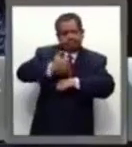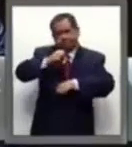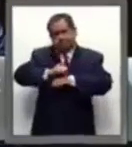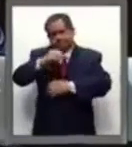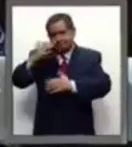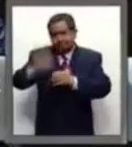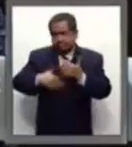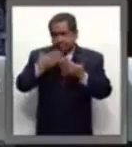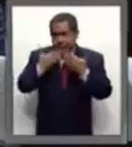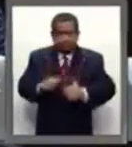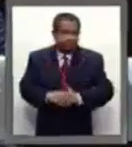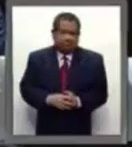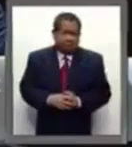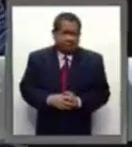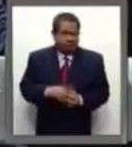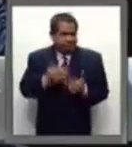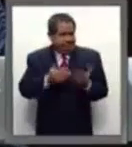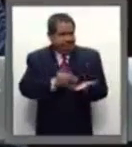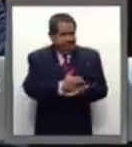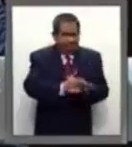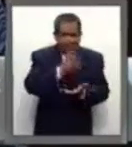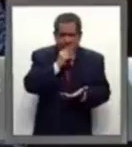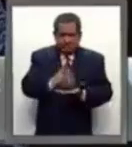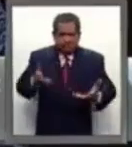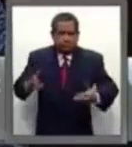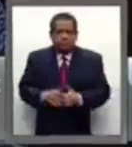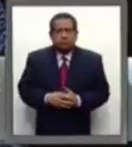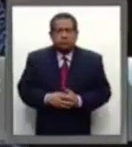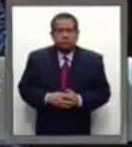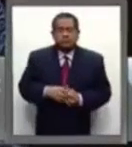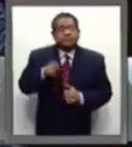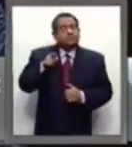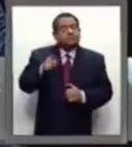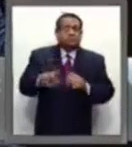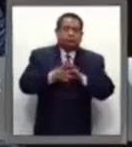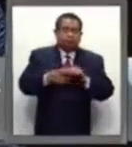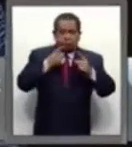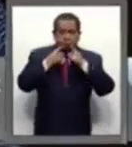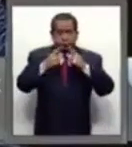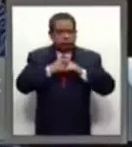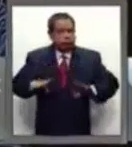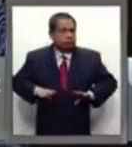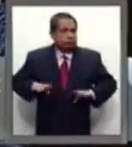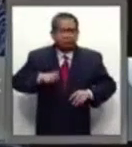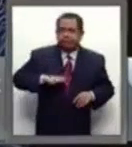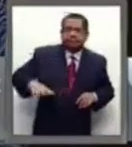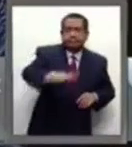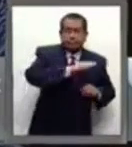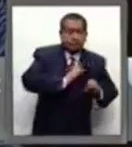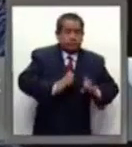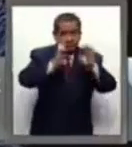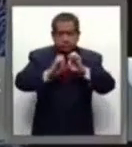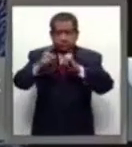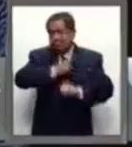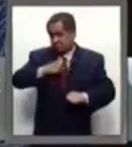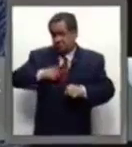de accesibilidad en los planteles. La legislación en la materia indica que todos los edificios públicos deben contar con rampas